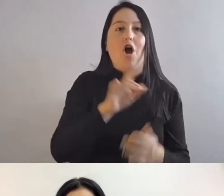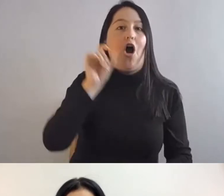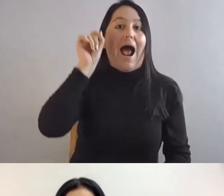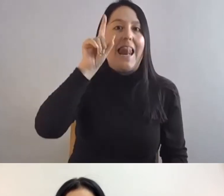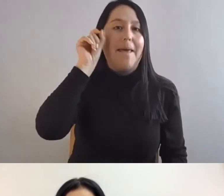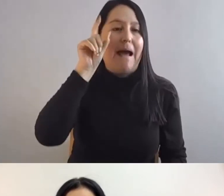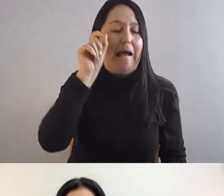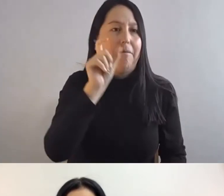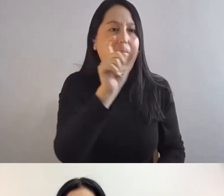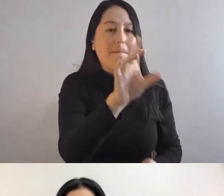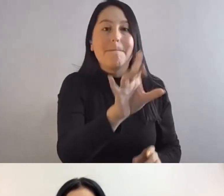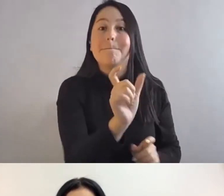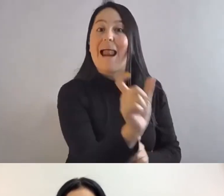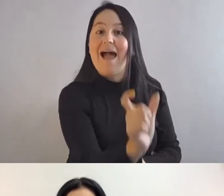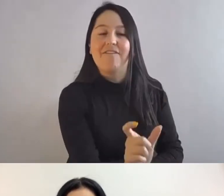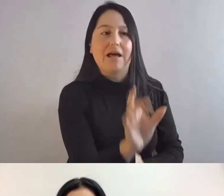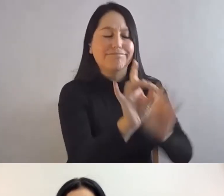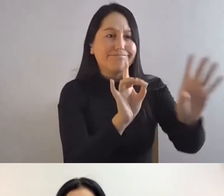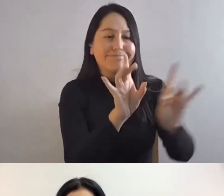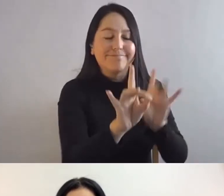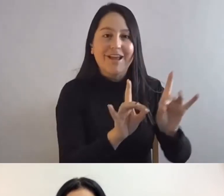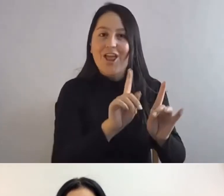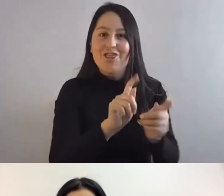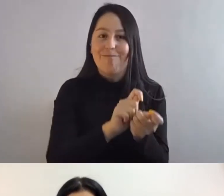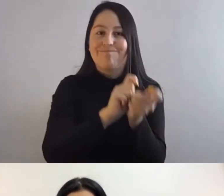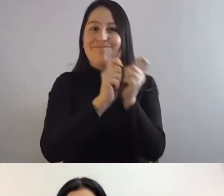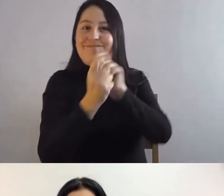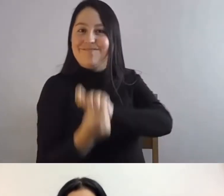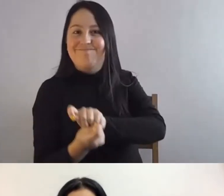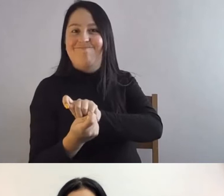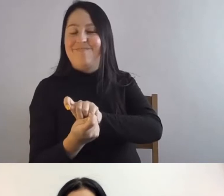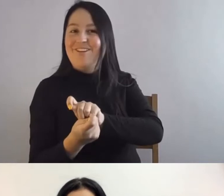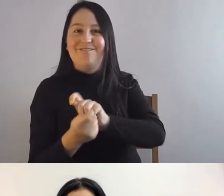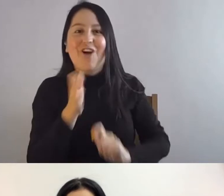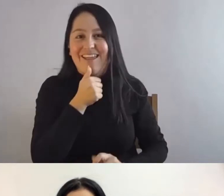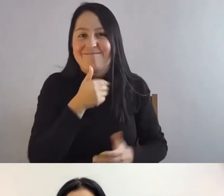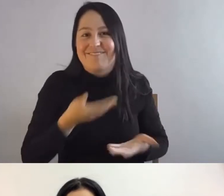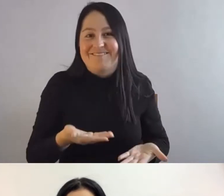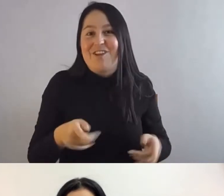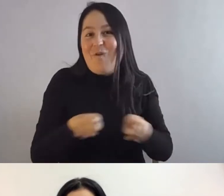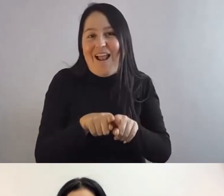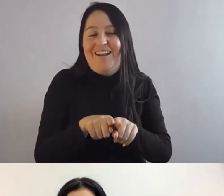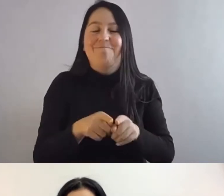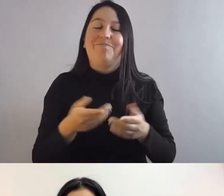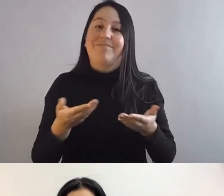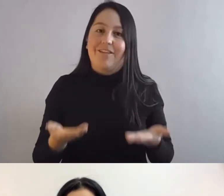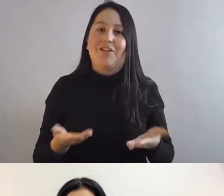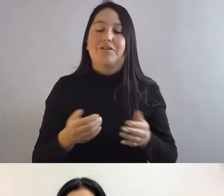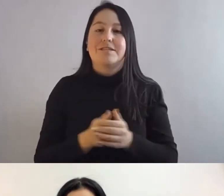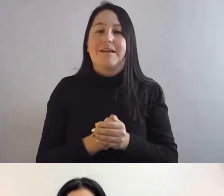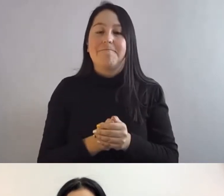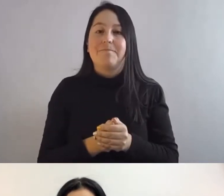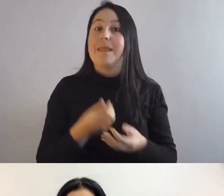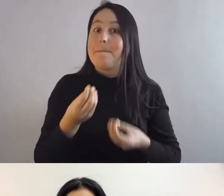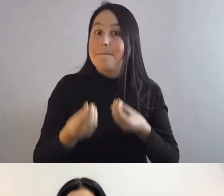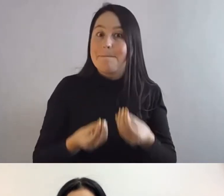palabras que no son traducibles literalmente, ¿cierto? Entonces, y pasa que